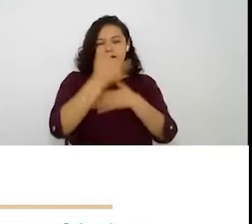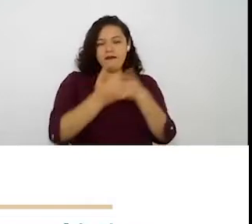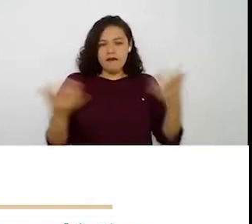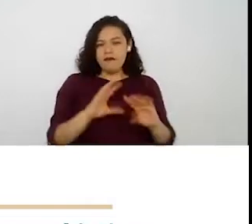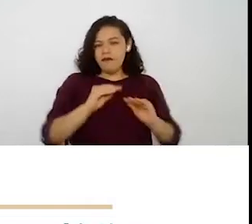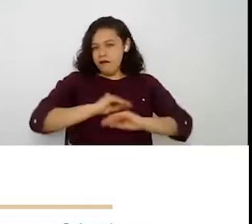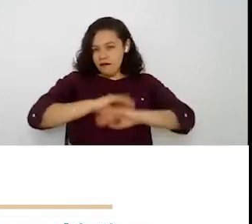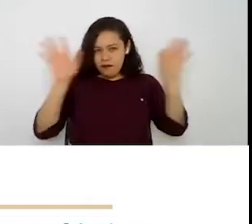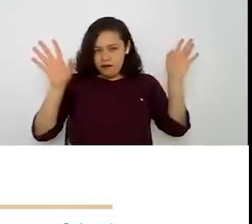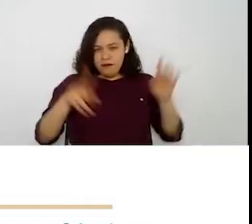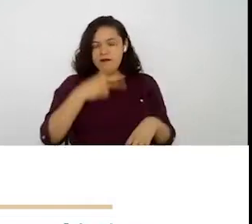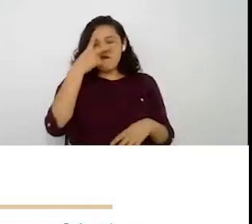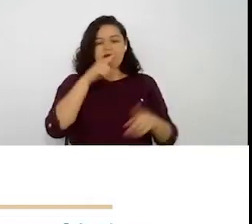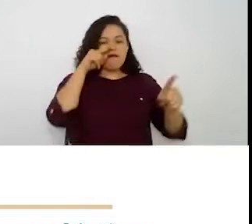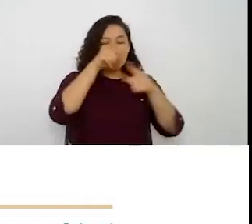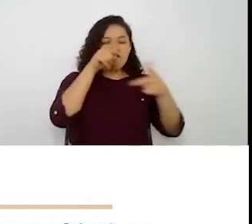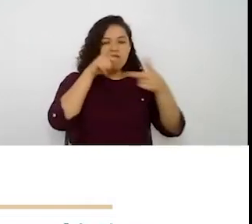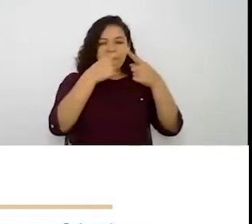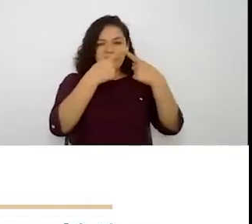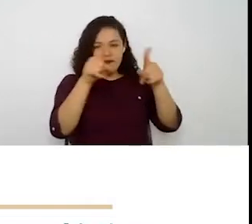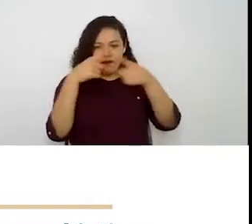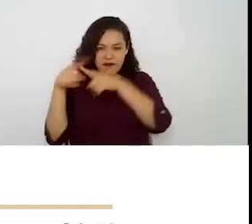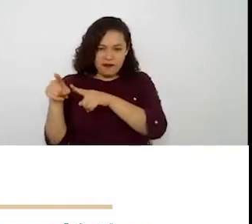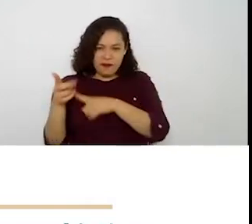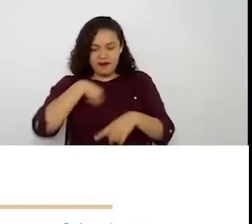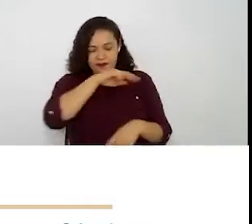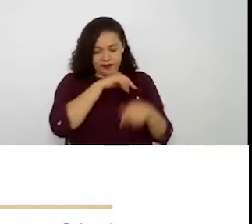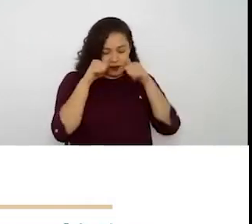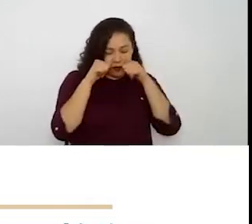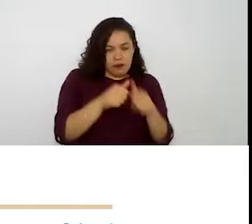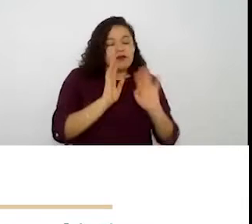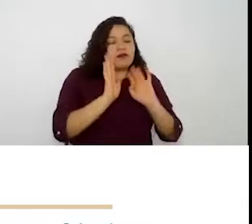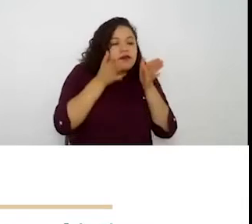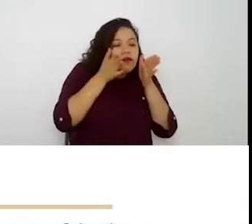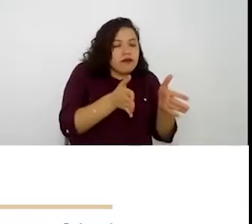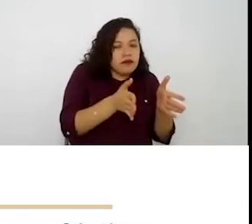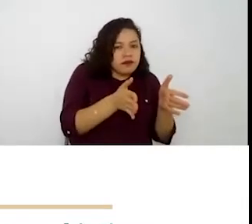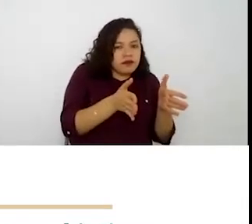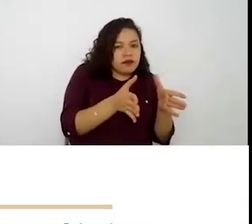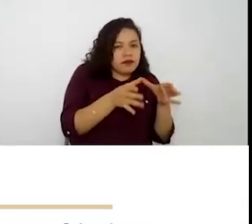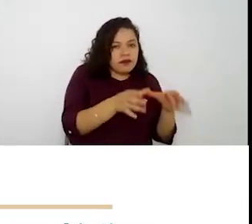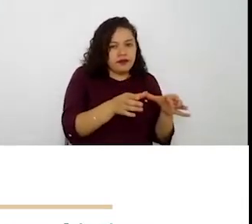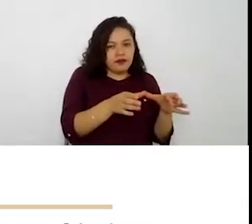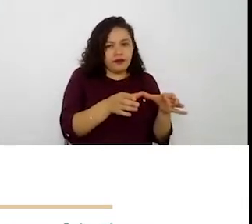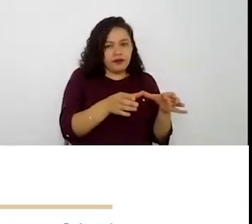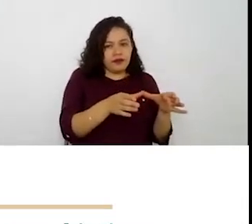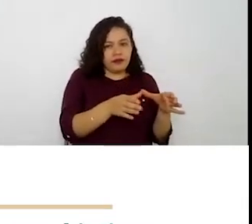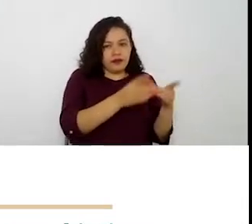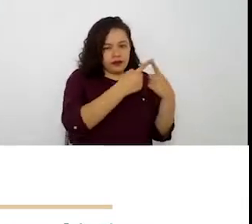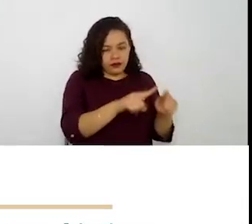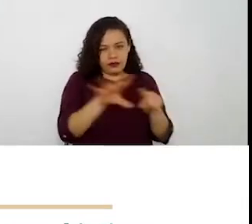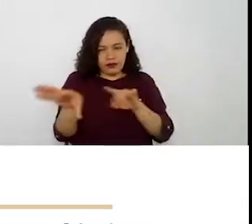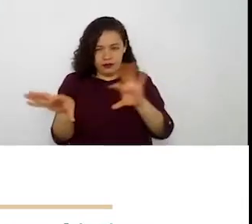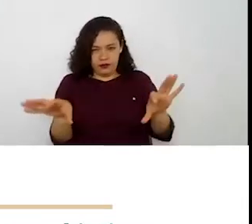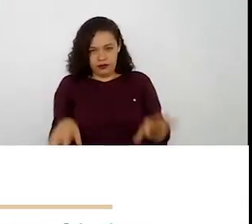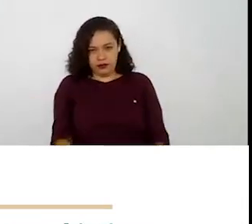con dos objetivos distintos pues nuestra atención va a ir dirigida a ofrecer algo distinto a las